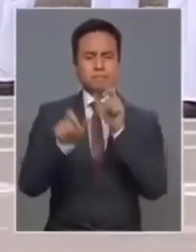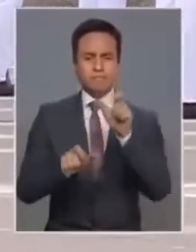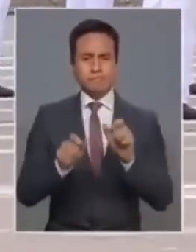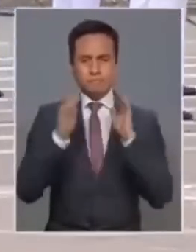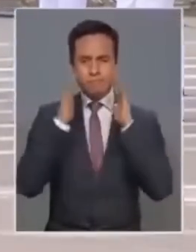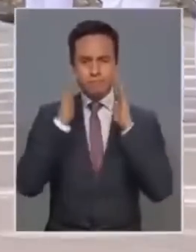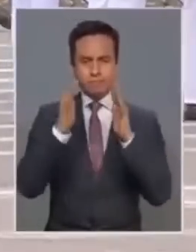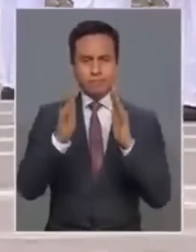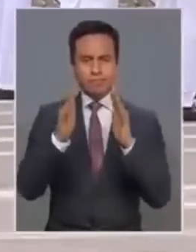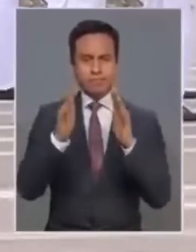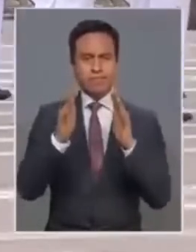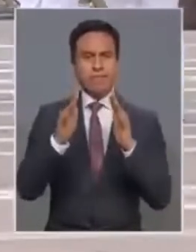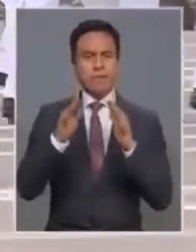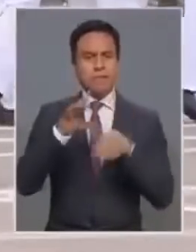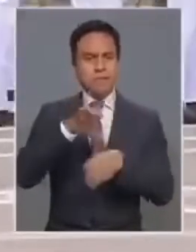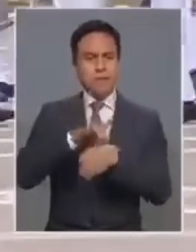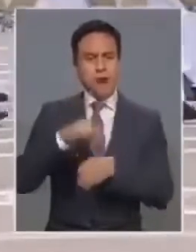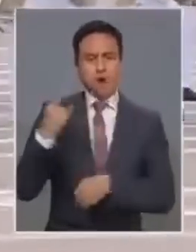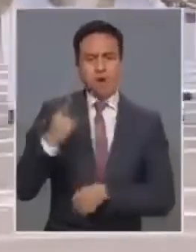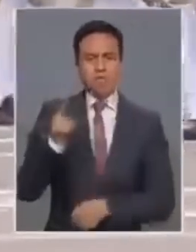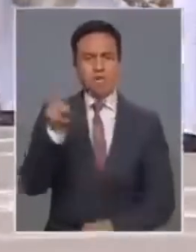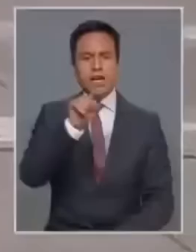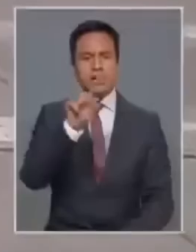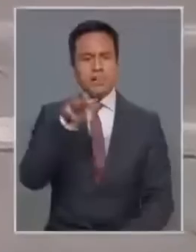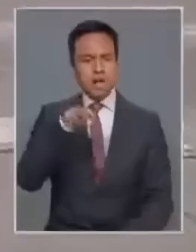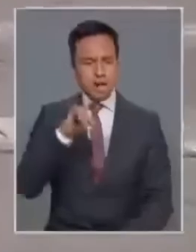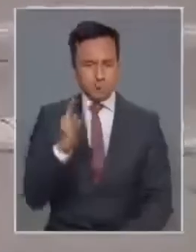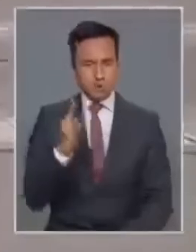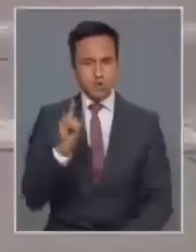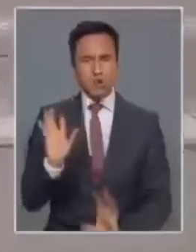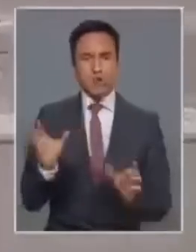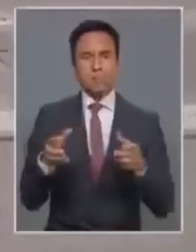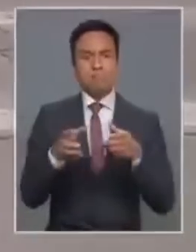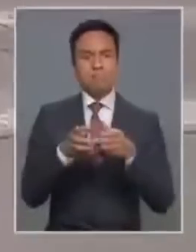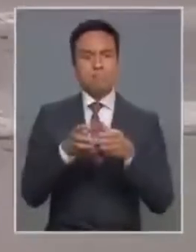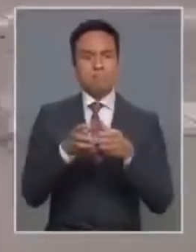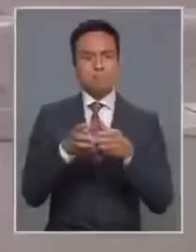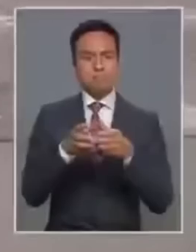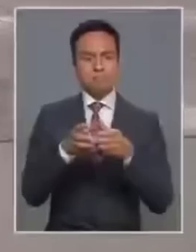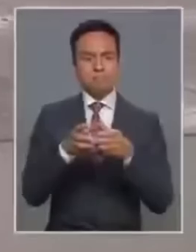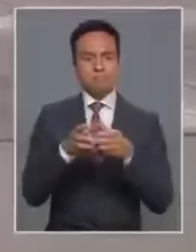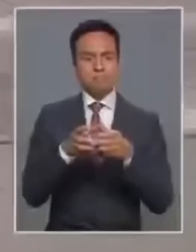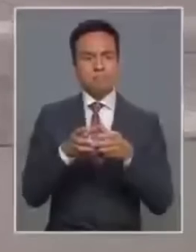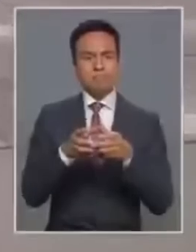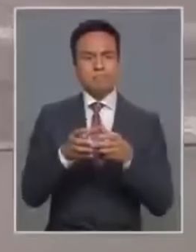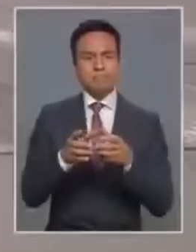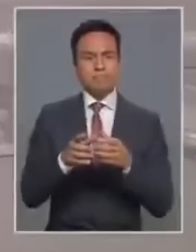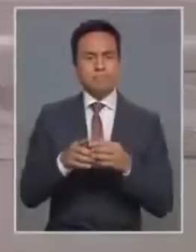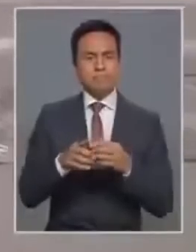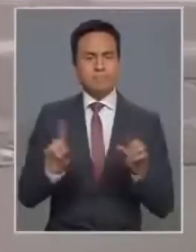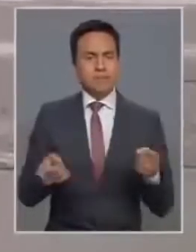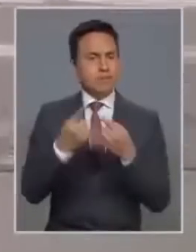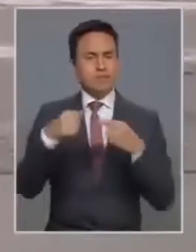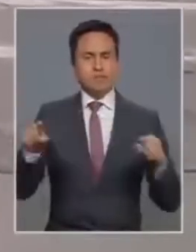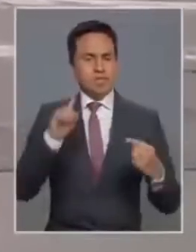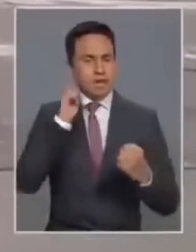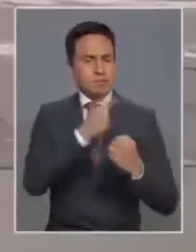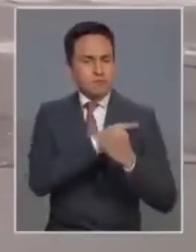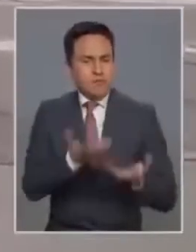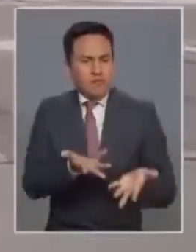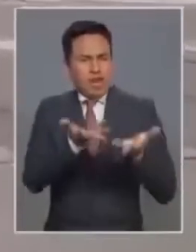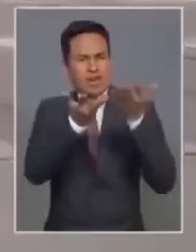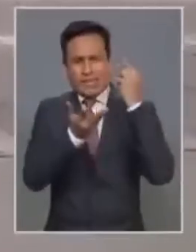Atención Médica de Urgencia SAMU, y un batallón formado por artilleros antiaéreos, comandos de aviación